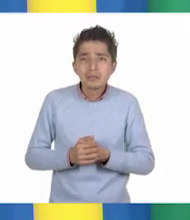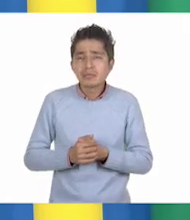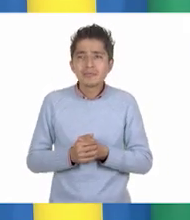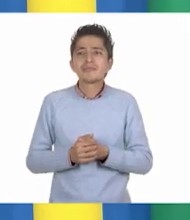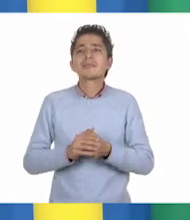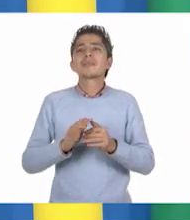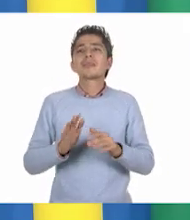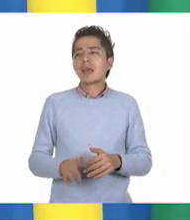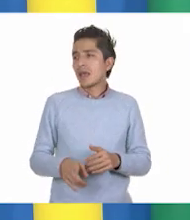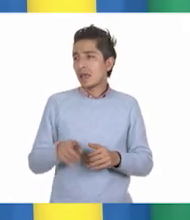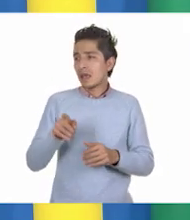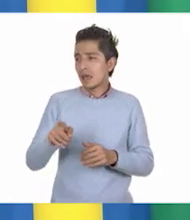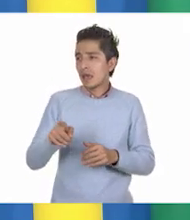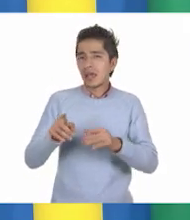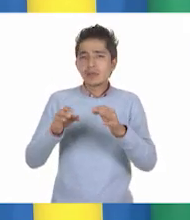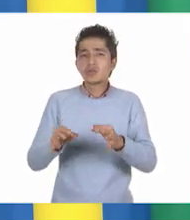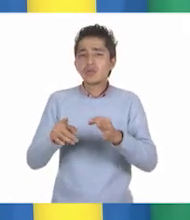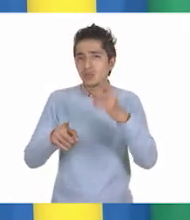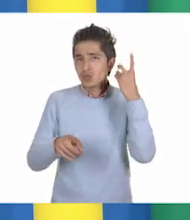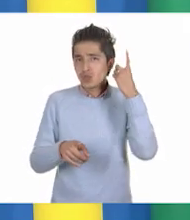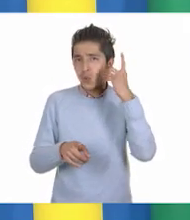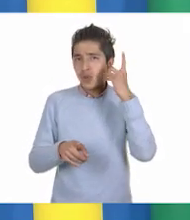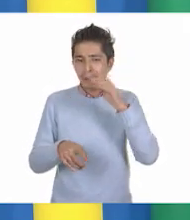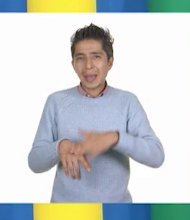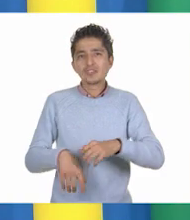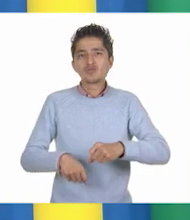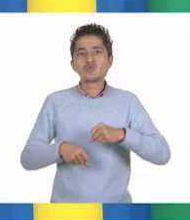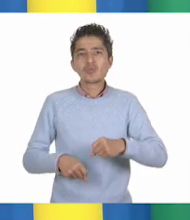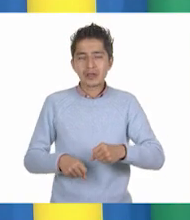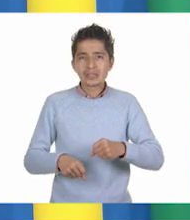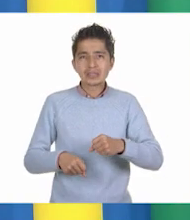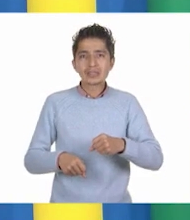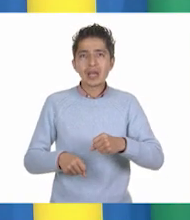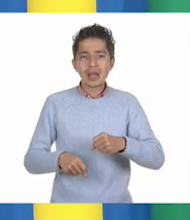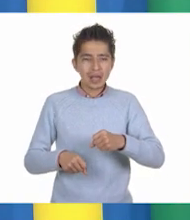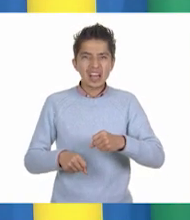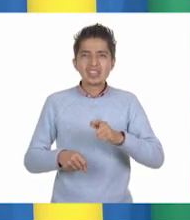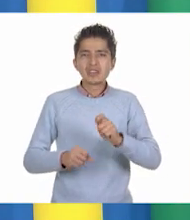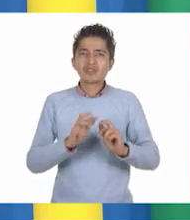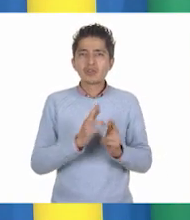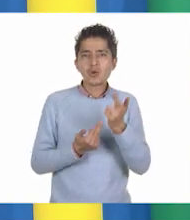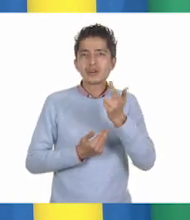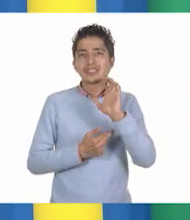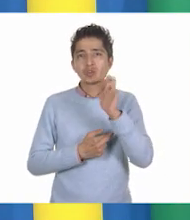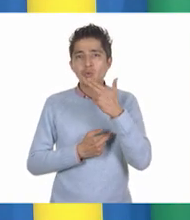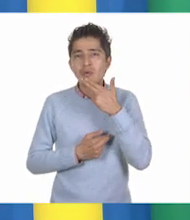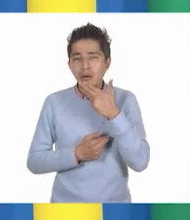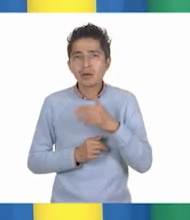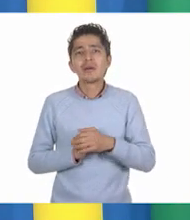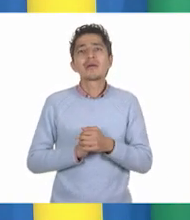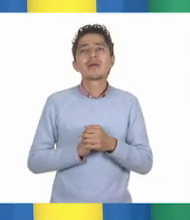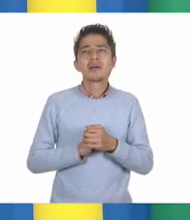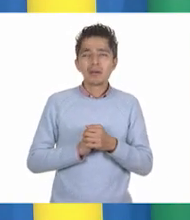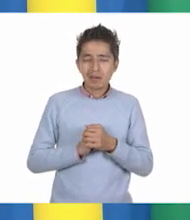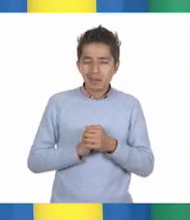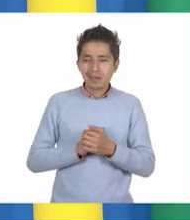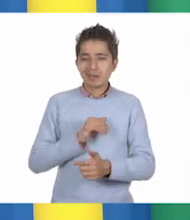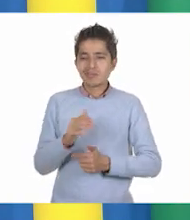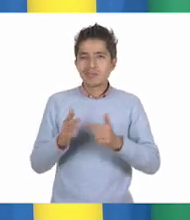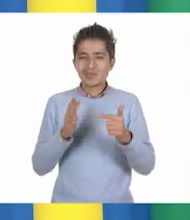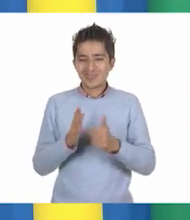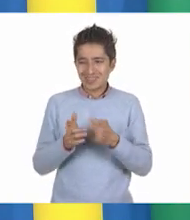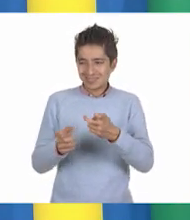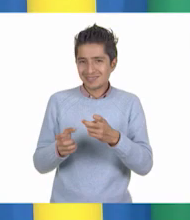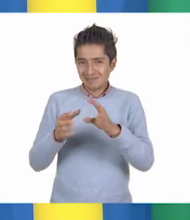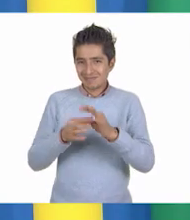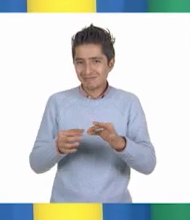él era de Durango, tomó fuerza como revolucionario en Chihuahua, por lo que creo que es el lugar donde suceden las acciones